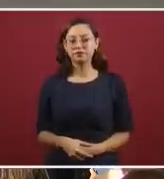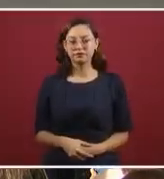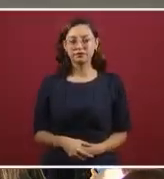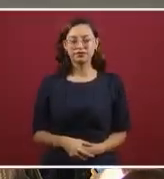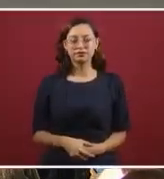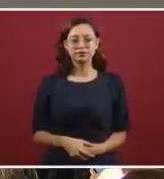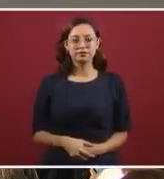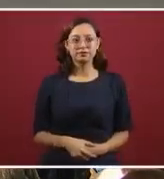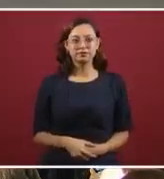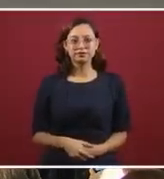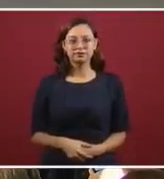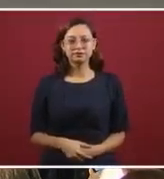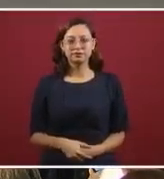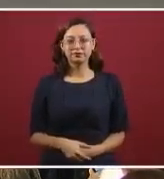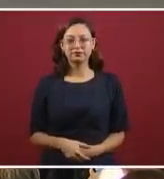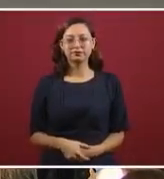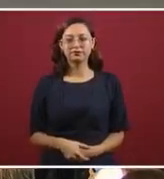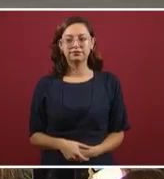Vamos a